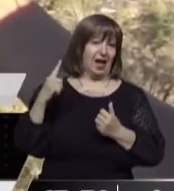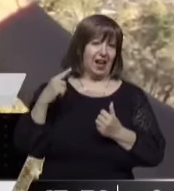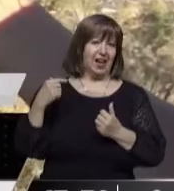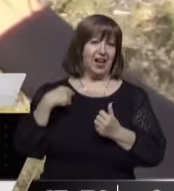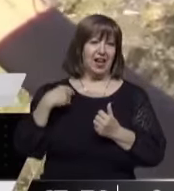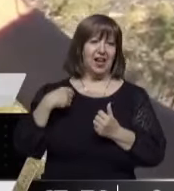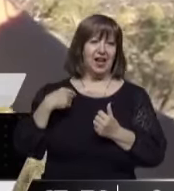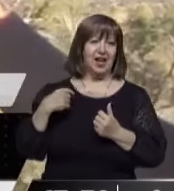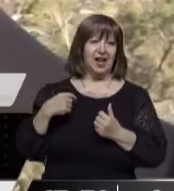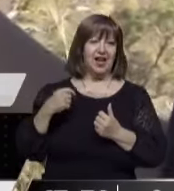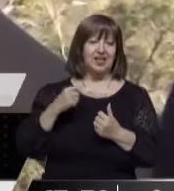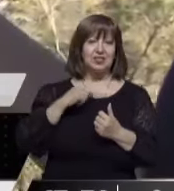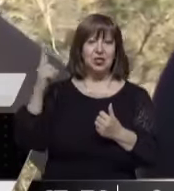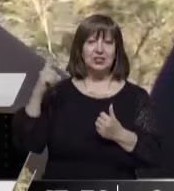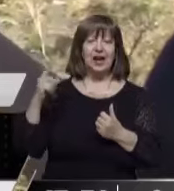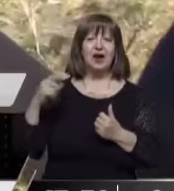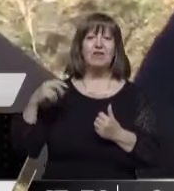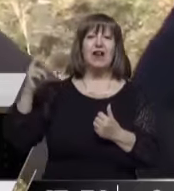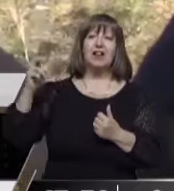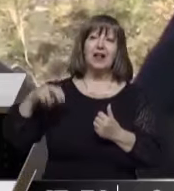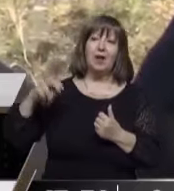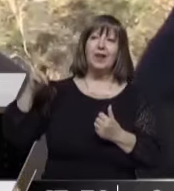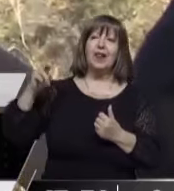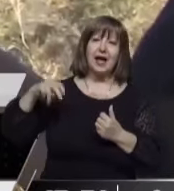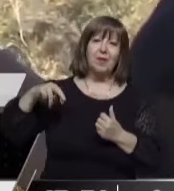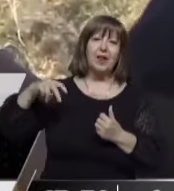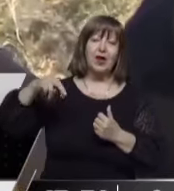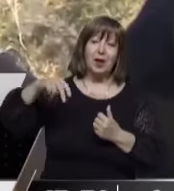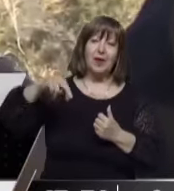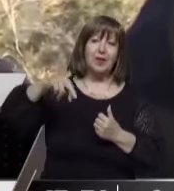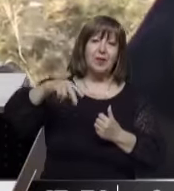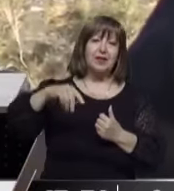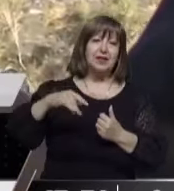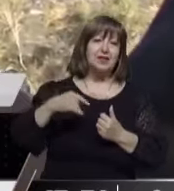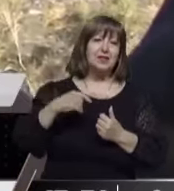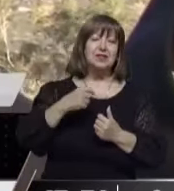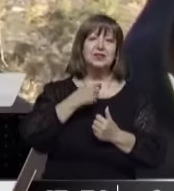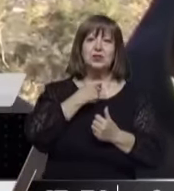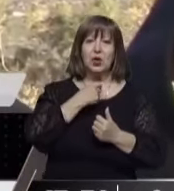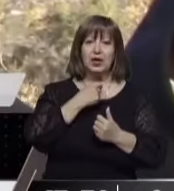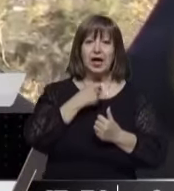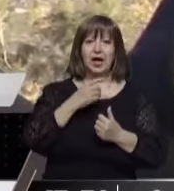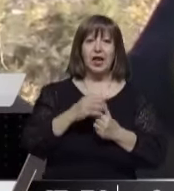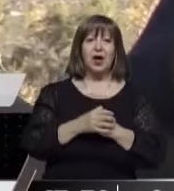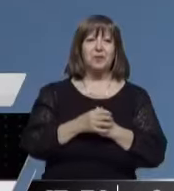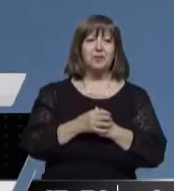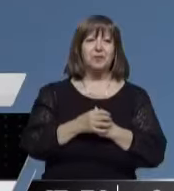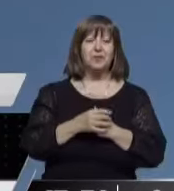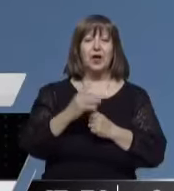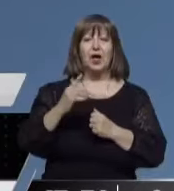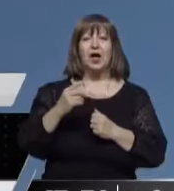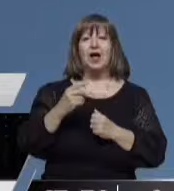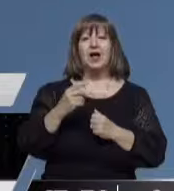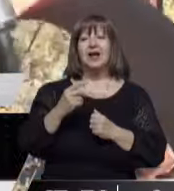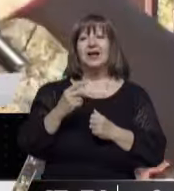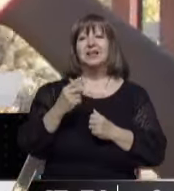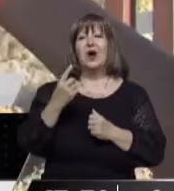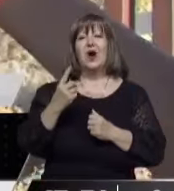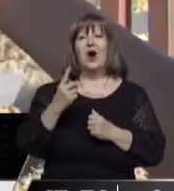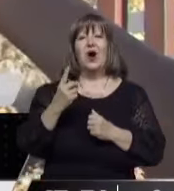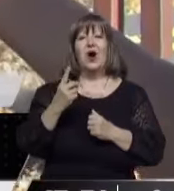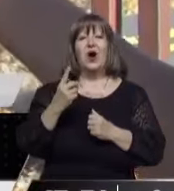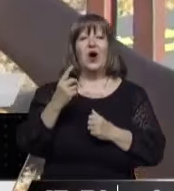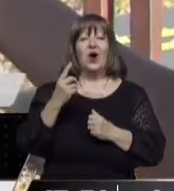sí. Y nunca más vine después. Era una cuenta pendiente, me largué a caminar, sí. Un año tenía. ¿Qué te